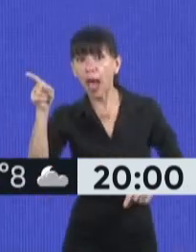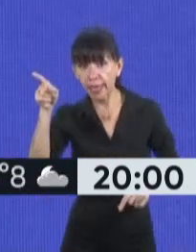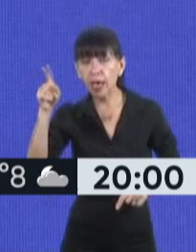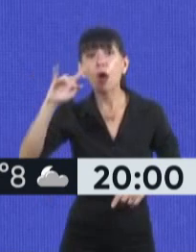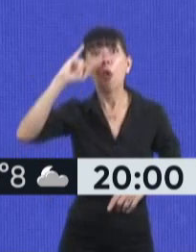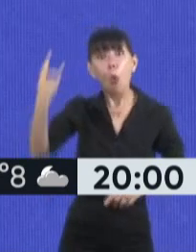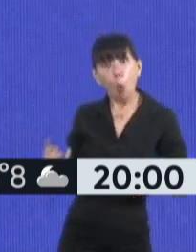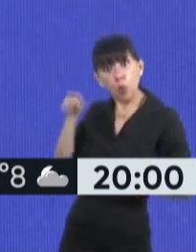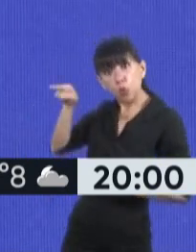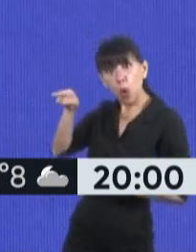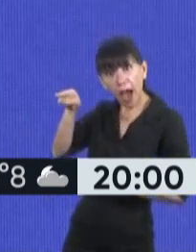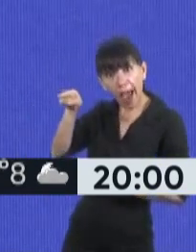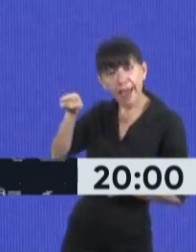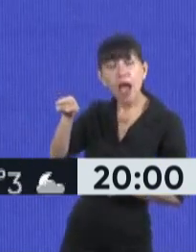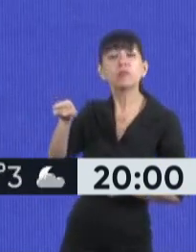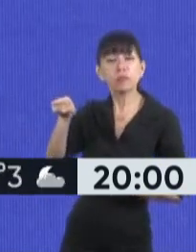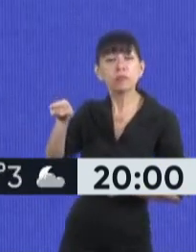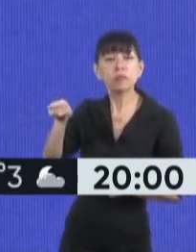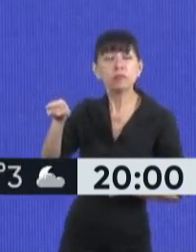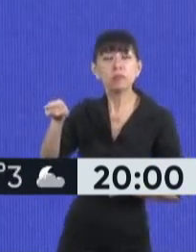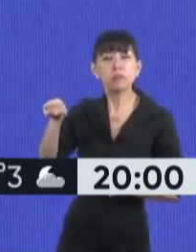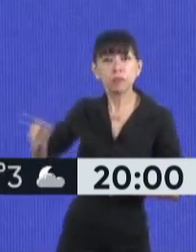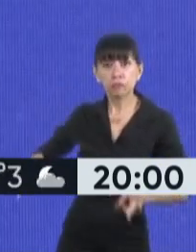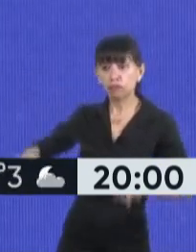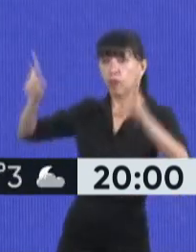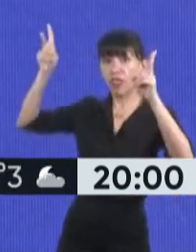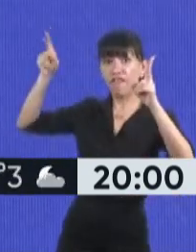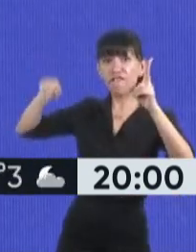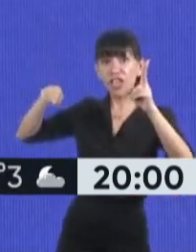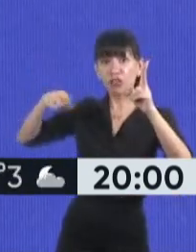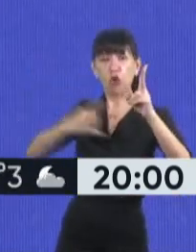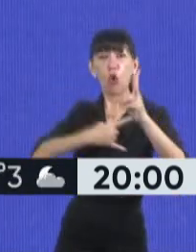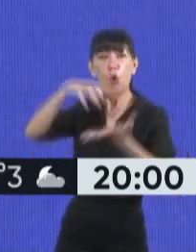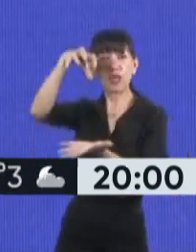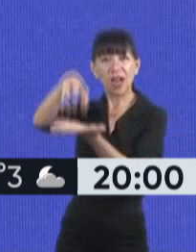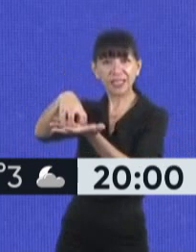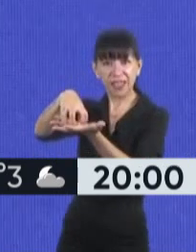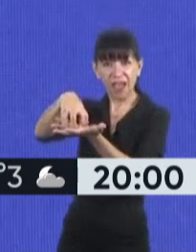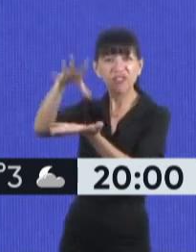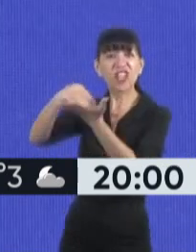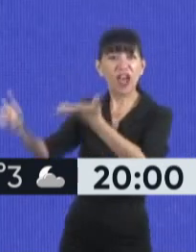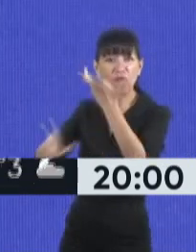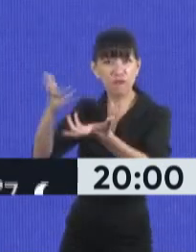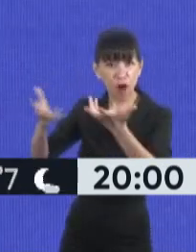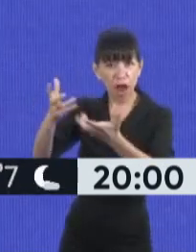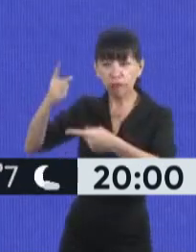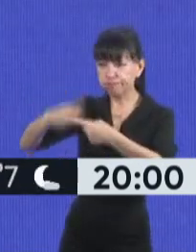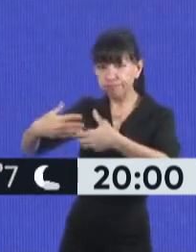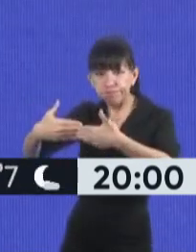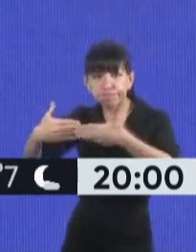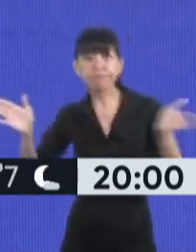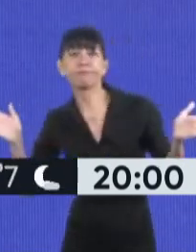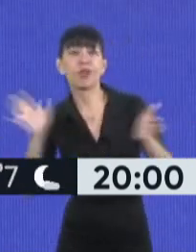Ushuaia inauguré el edificio de la Universidad de Tierra del Fuego. Y